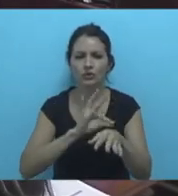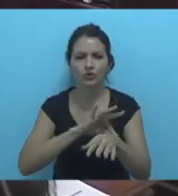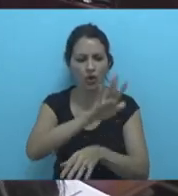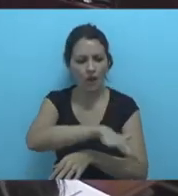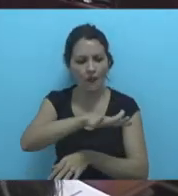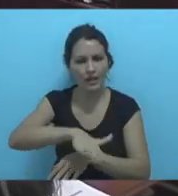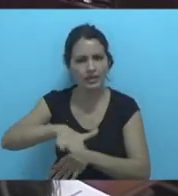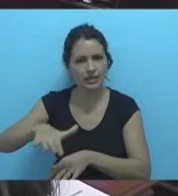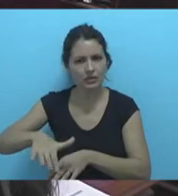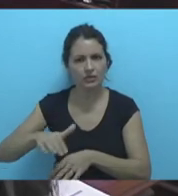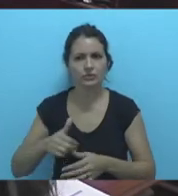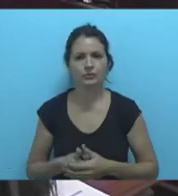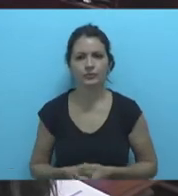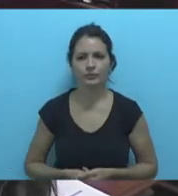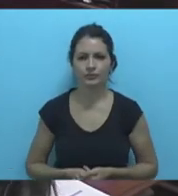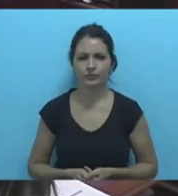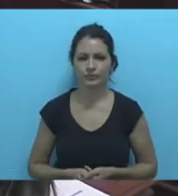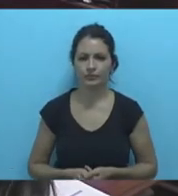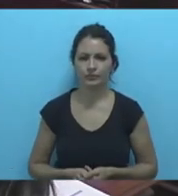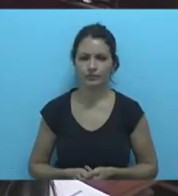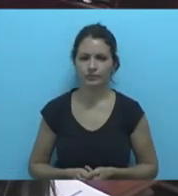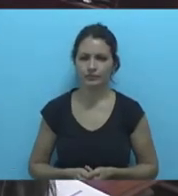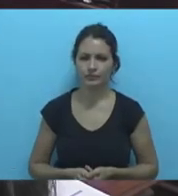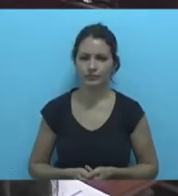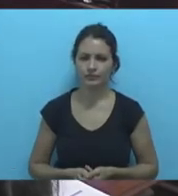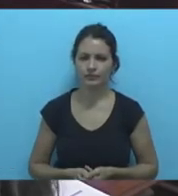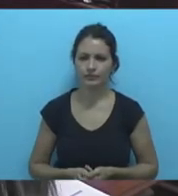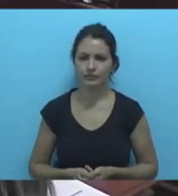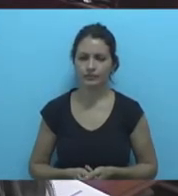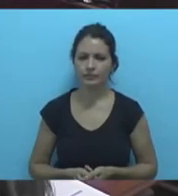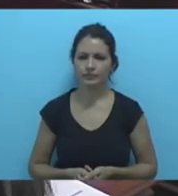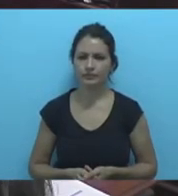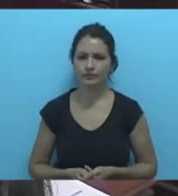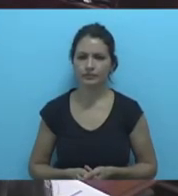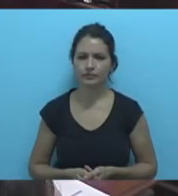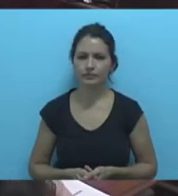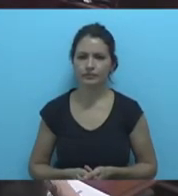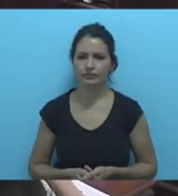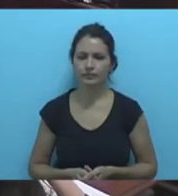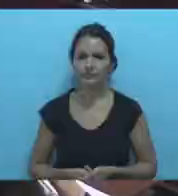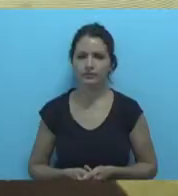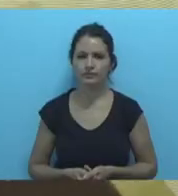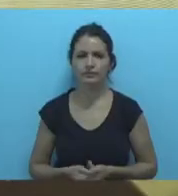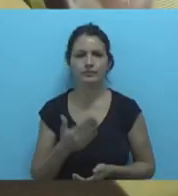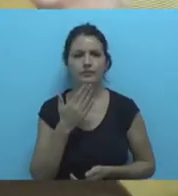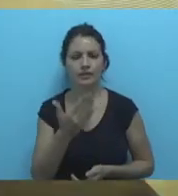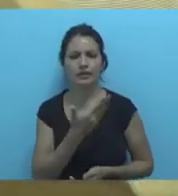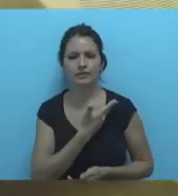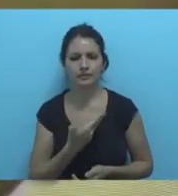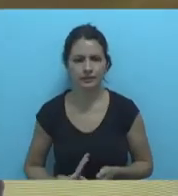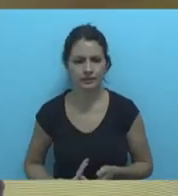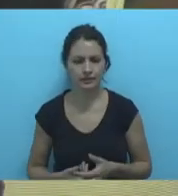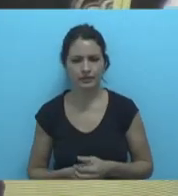La diputada Espíndola. Muchas gracias, señor presidente. Con su autorización y, por supuesto,